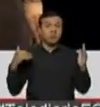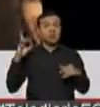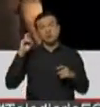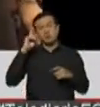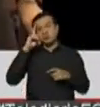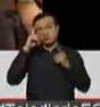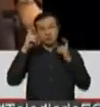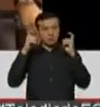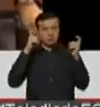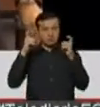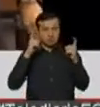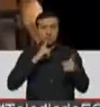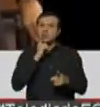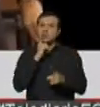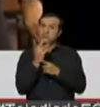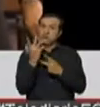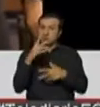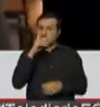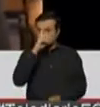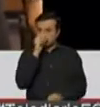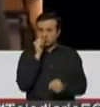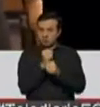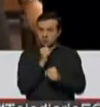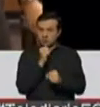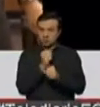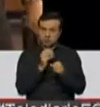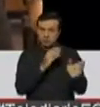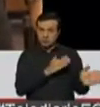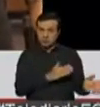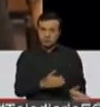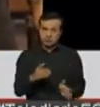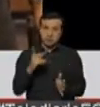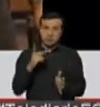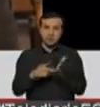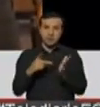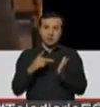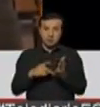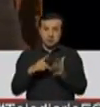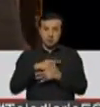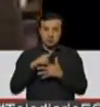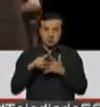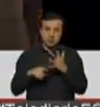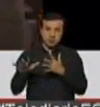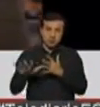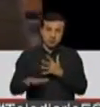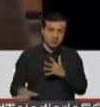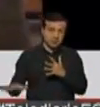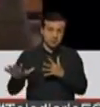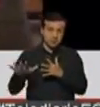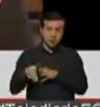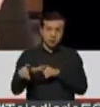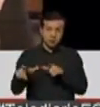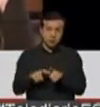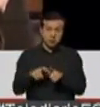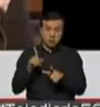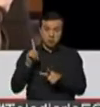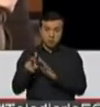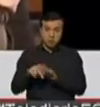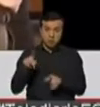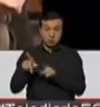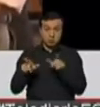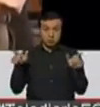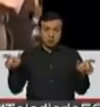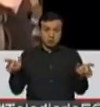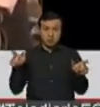difícil control y estamos trabajando para verificar exactamente qué sucedió en una de las bocaminas, que es en donde algunas